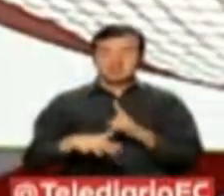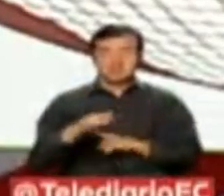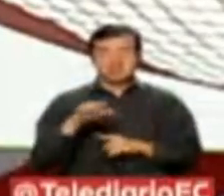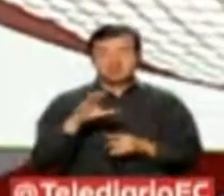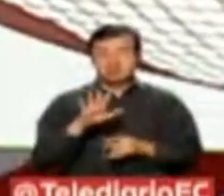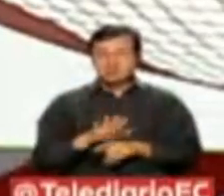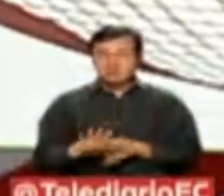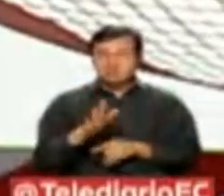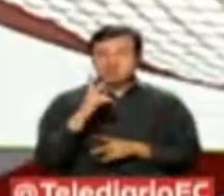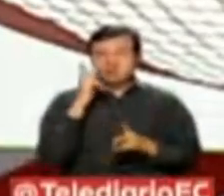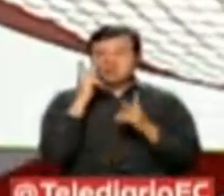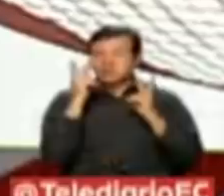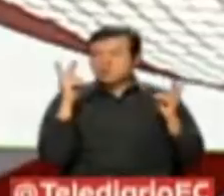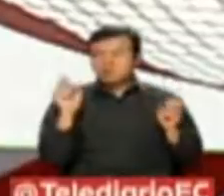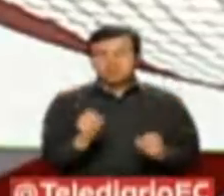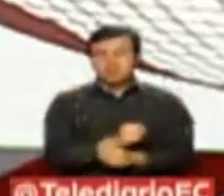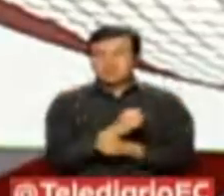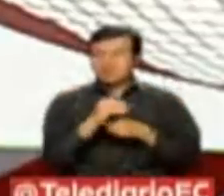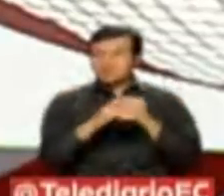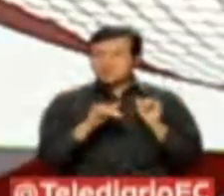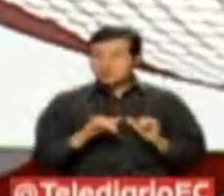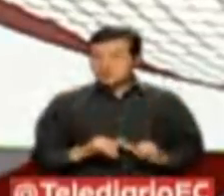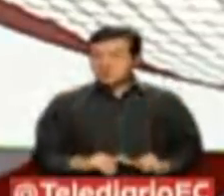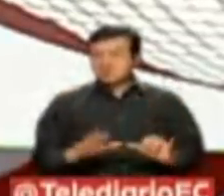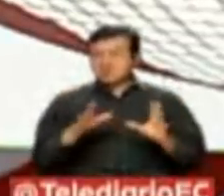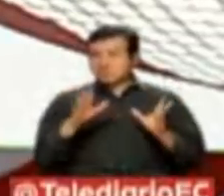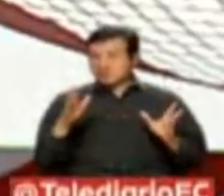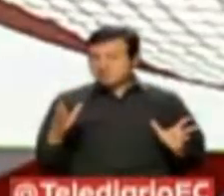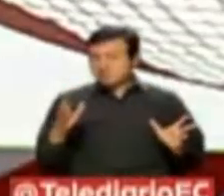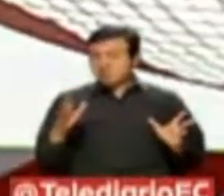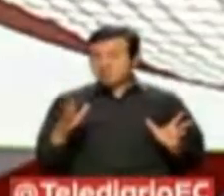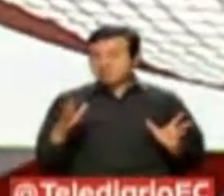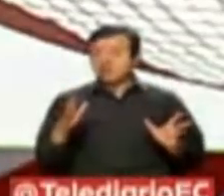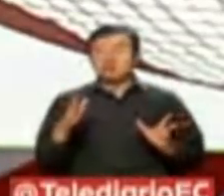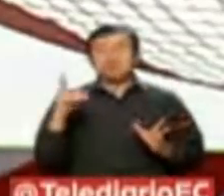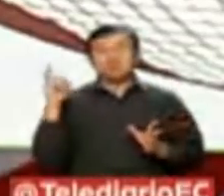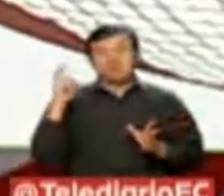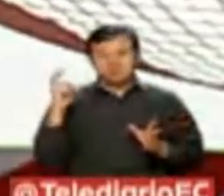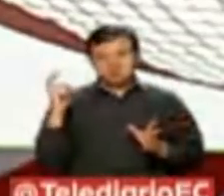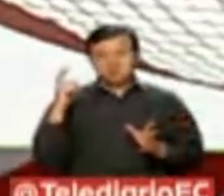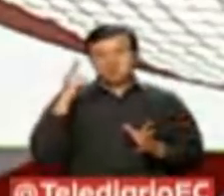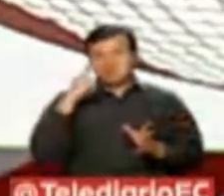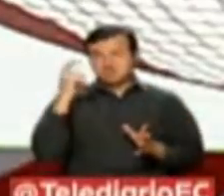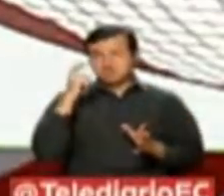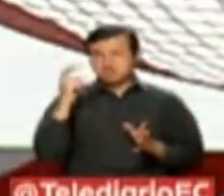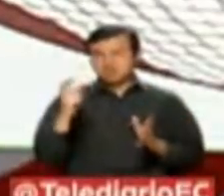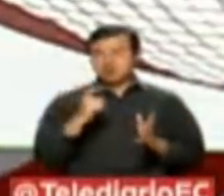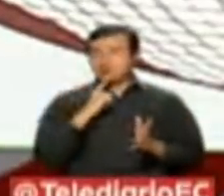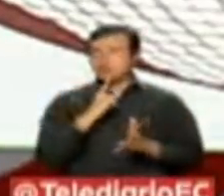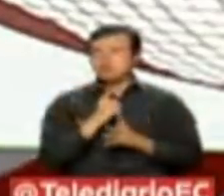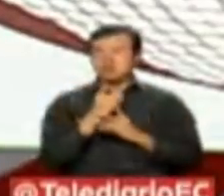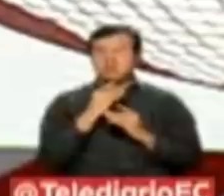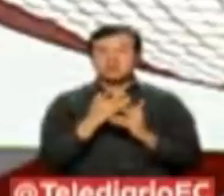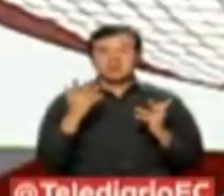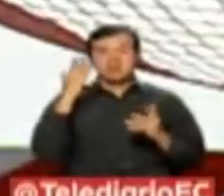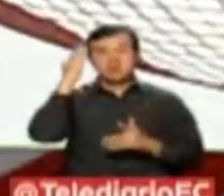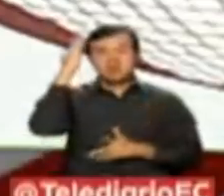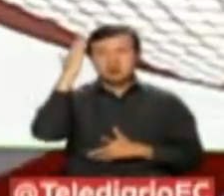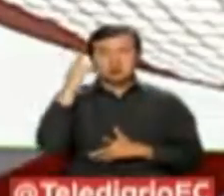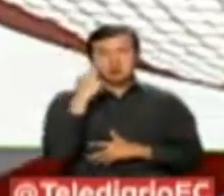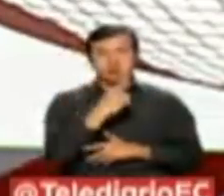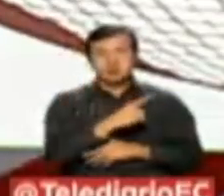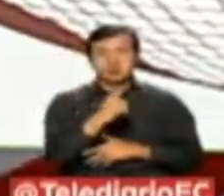ciudad y no siendo posible la continuidad de la actual administración entonces es necesario que la figura que venga acá a cubrir la alcaldía